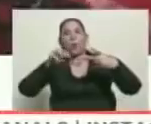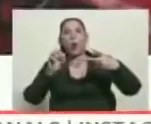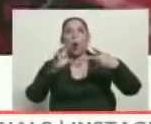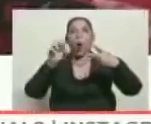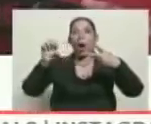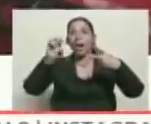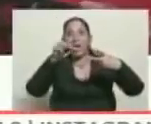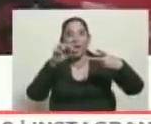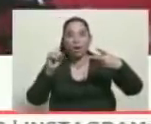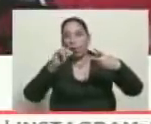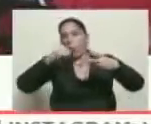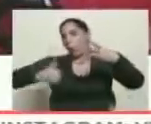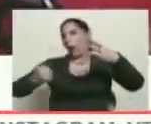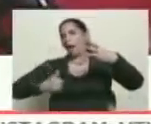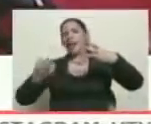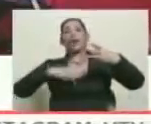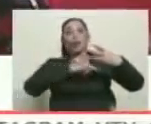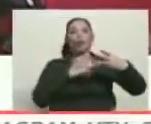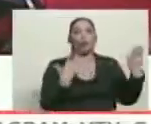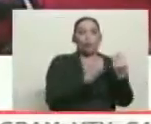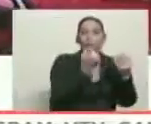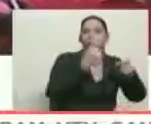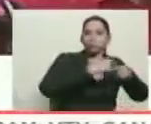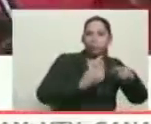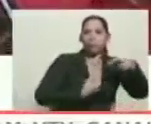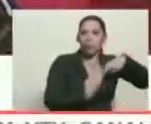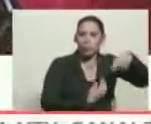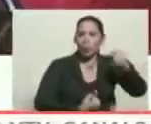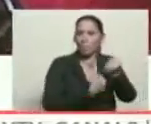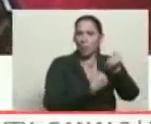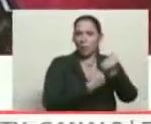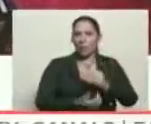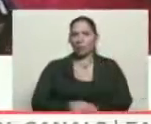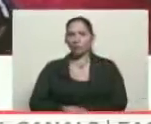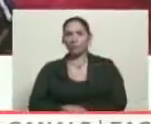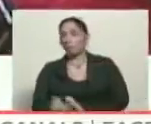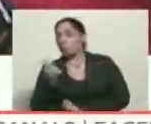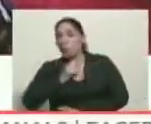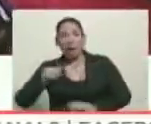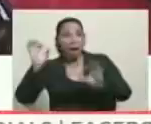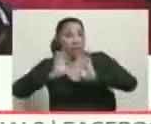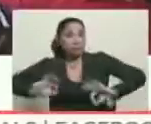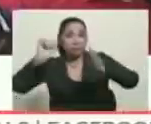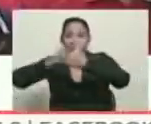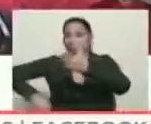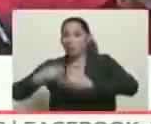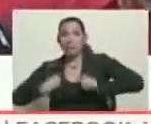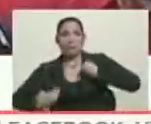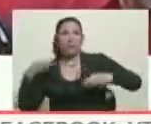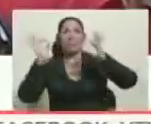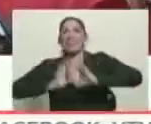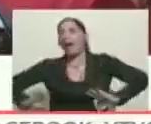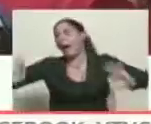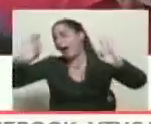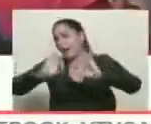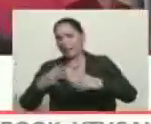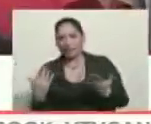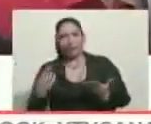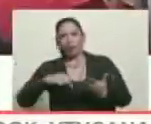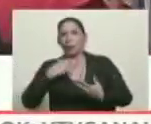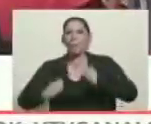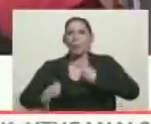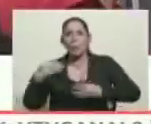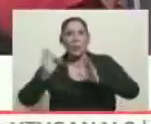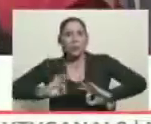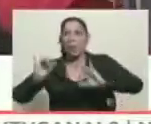cualquiera de los que están del lado nuestro. No tienen a nadie, y no tienen a nadie porque no se ha preocupado por formar a nadie, no se ha preocupado